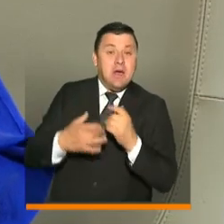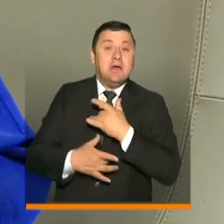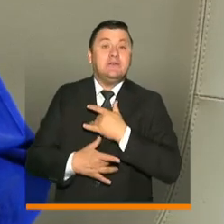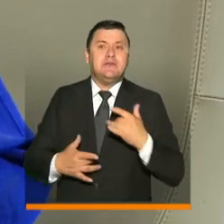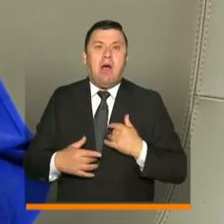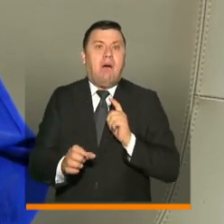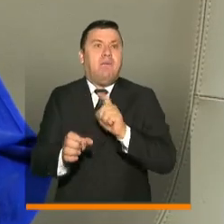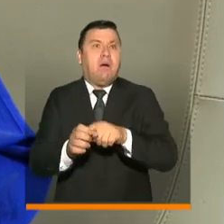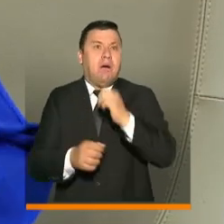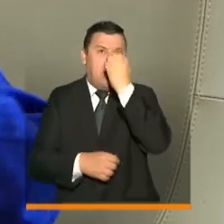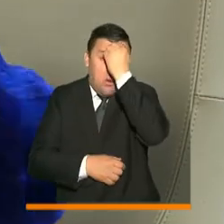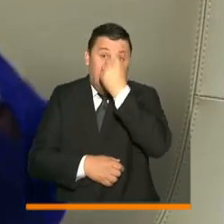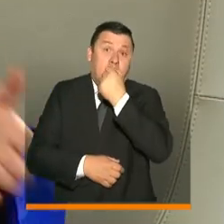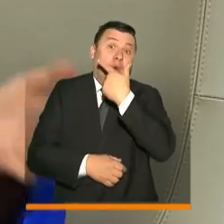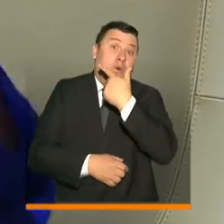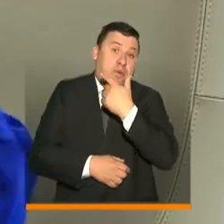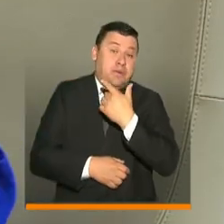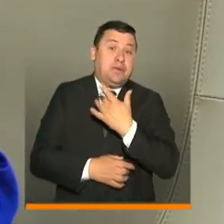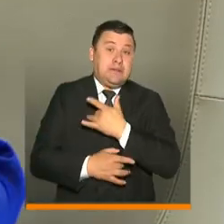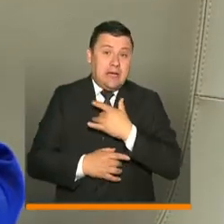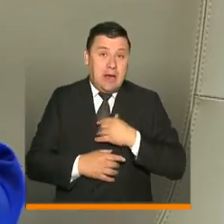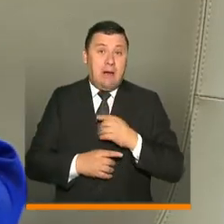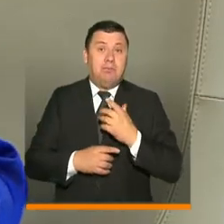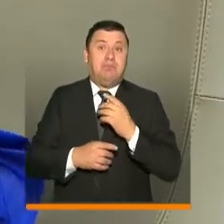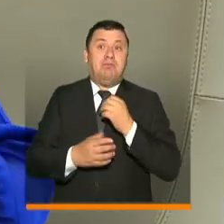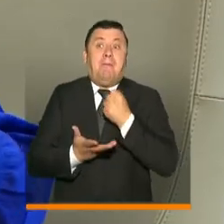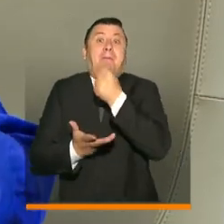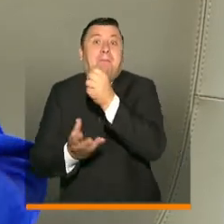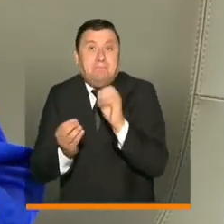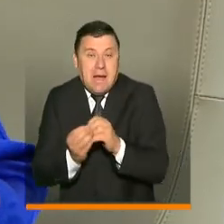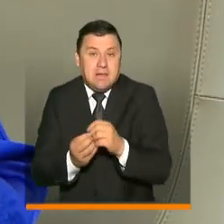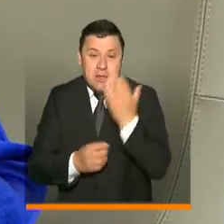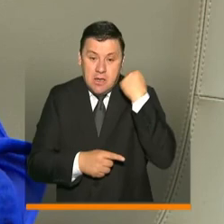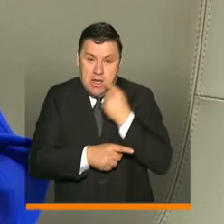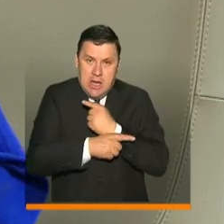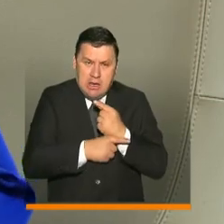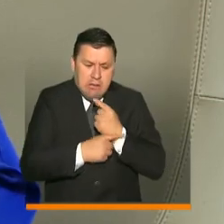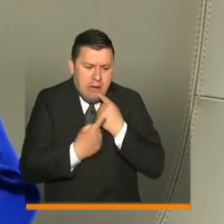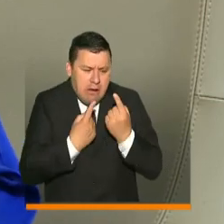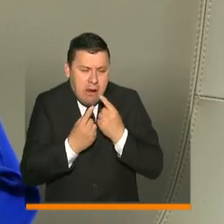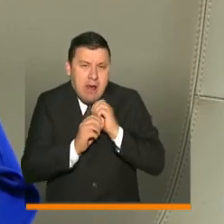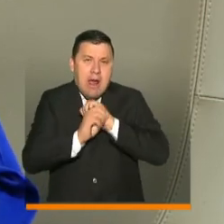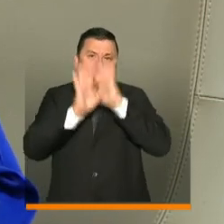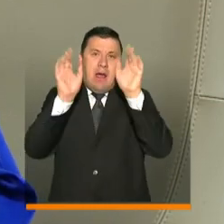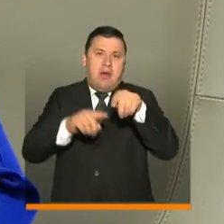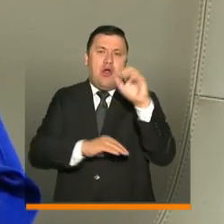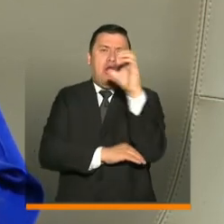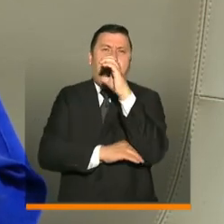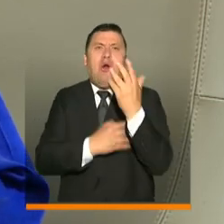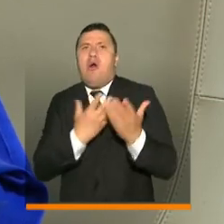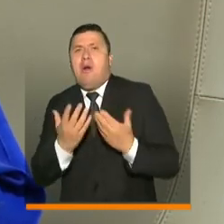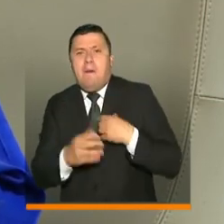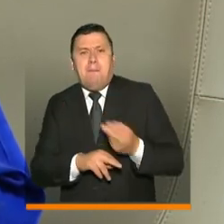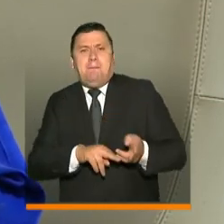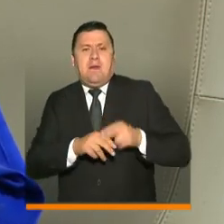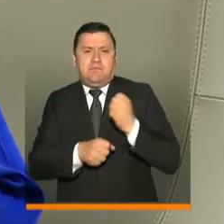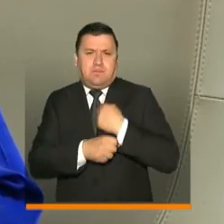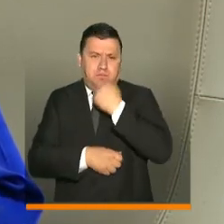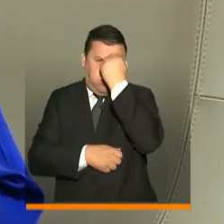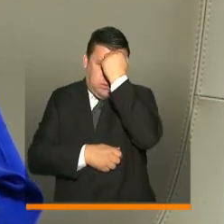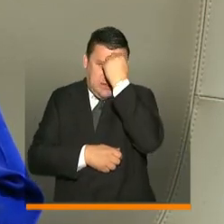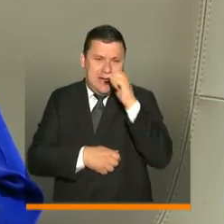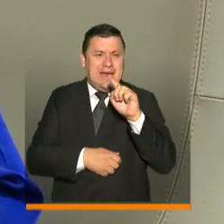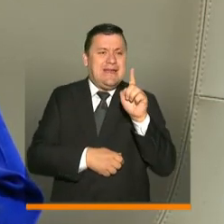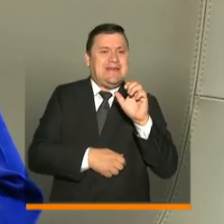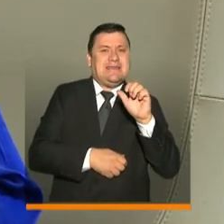que claramente es un desafío, tanto salud y cesantías, aprovechamos esta semana para darle claridades a los colombianos. Y es que en el tema de